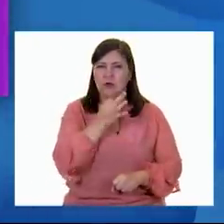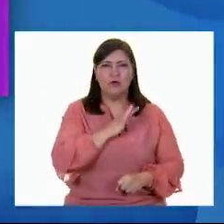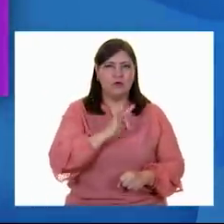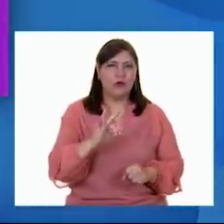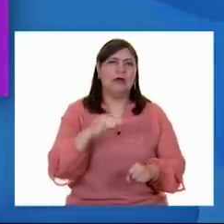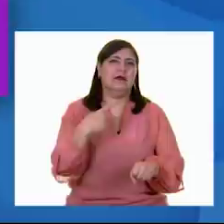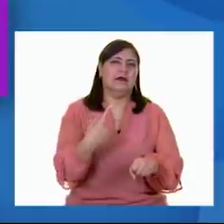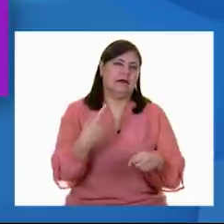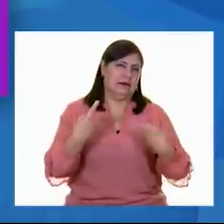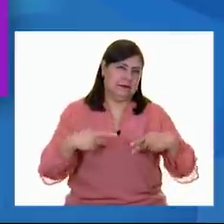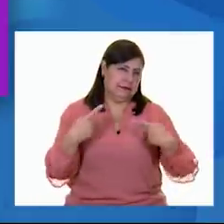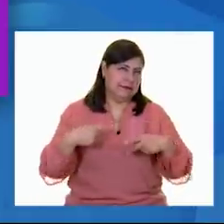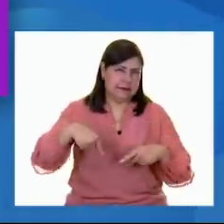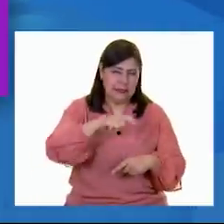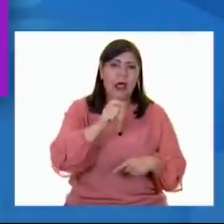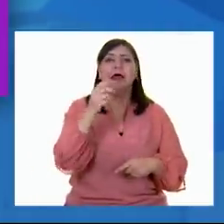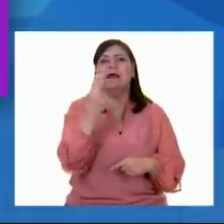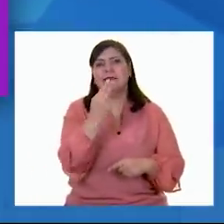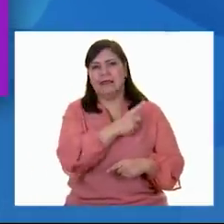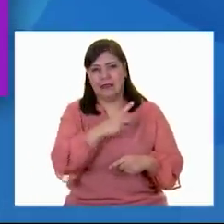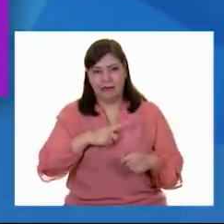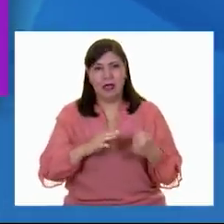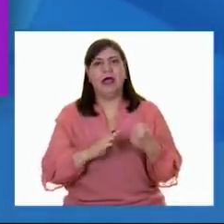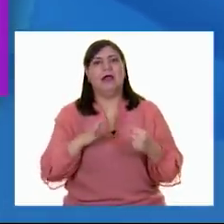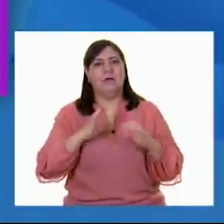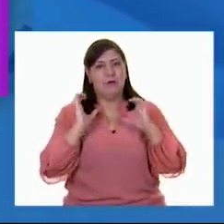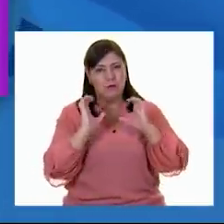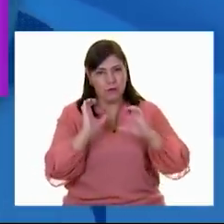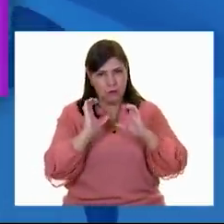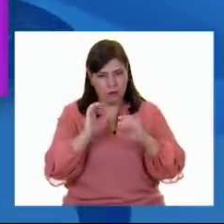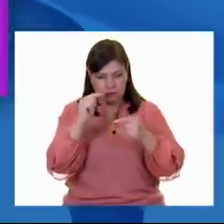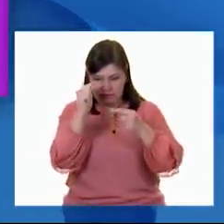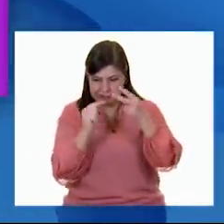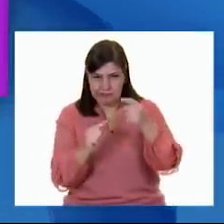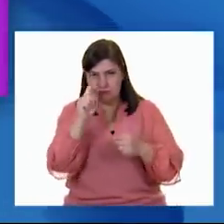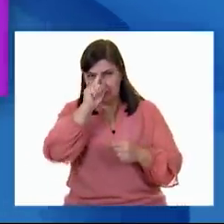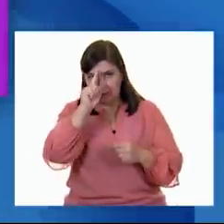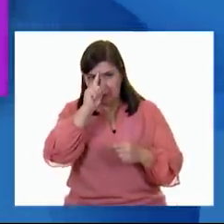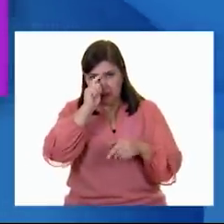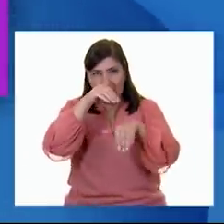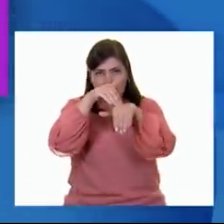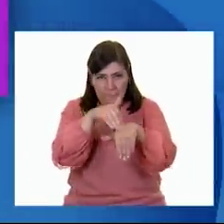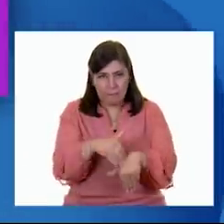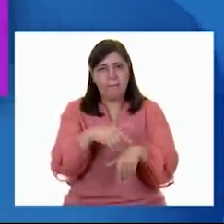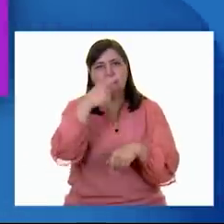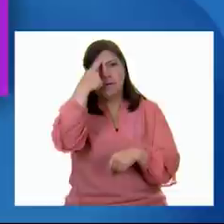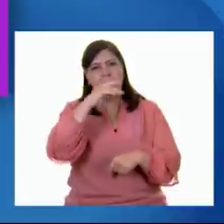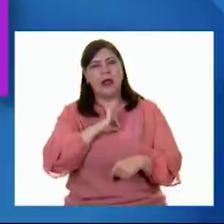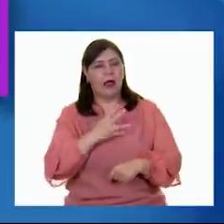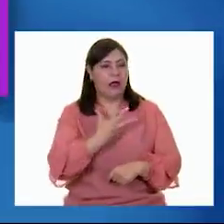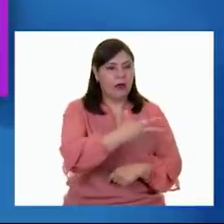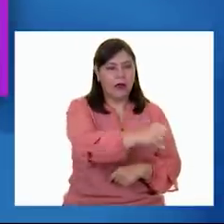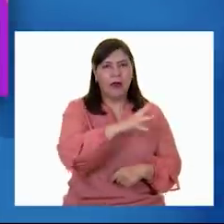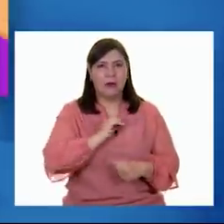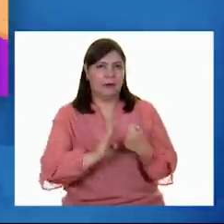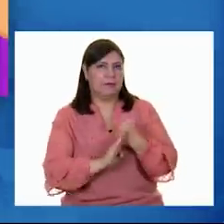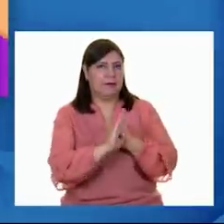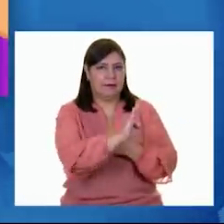las personas. Por eso hay que continuar cuidándonos siguiendo las buenas prácticas que ya todos conocemos para evitar